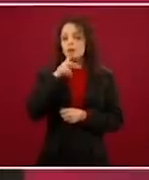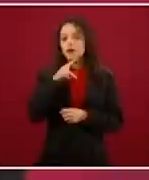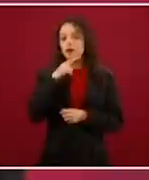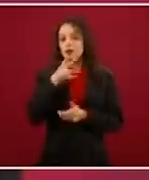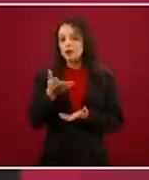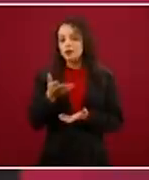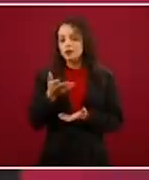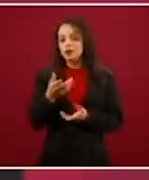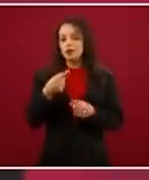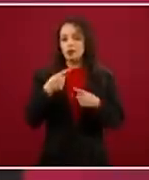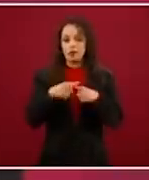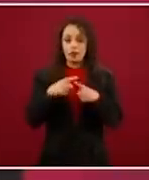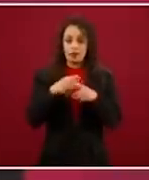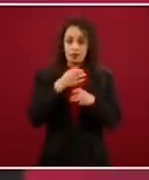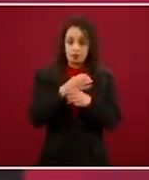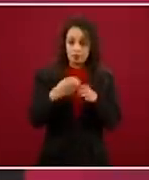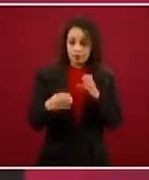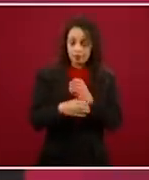las acciones,